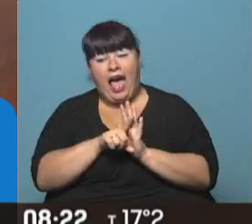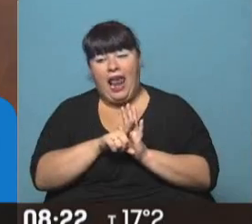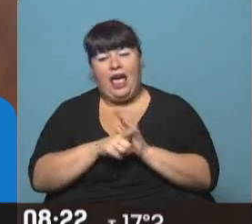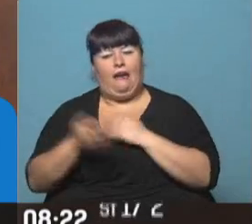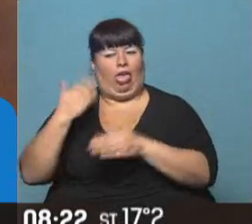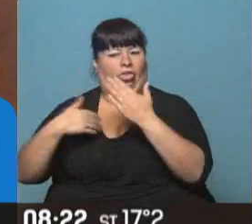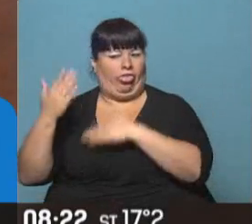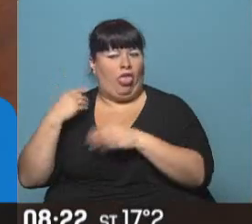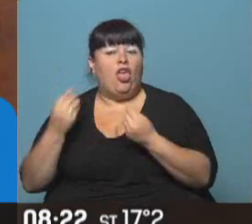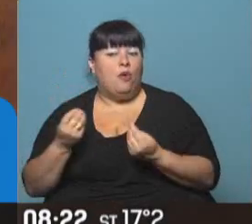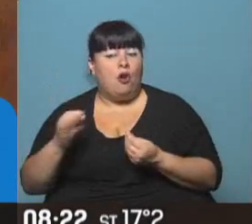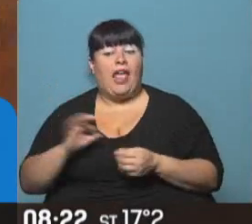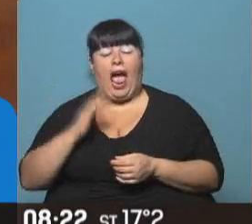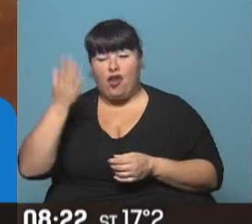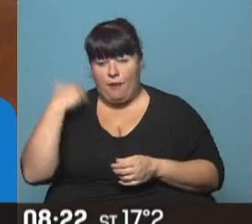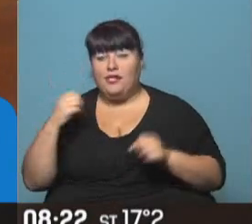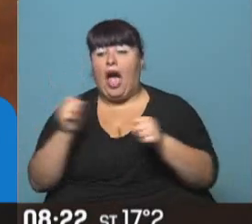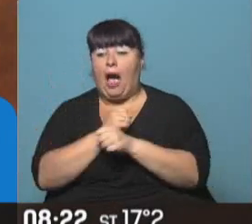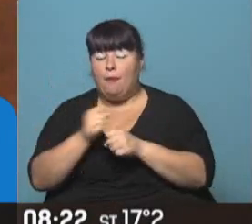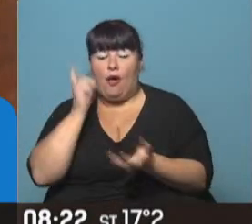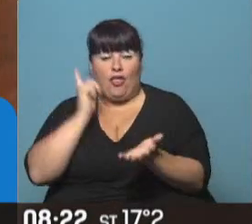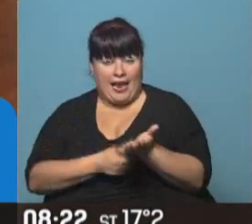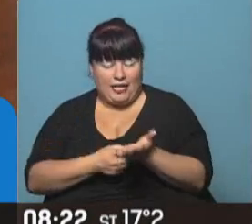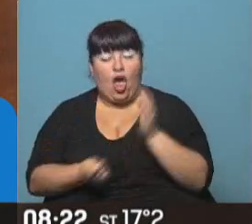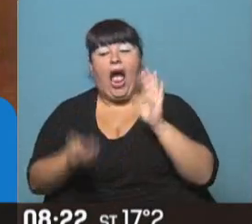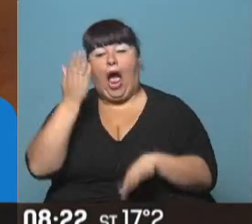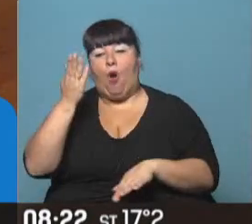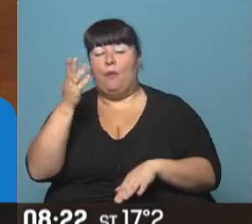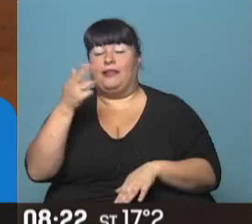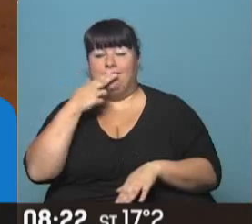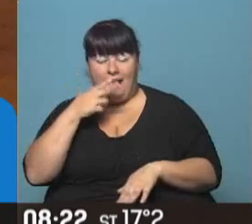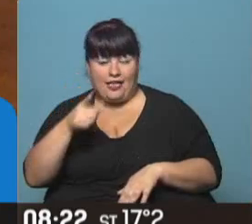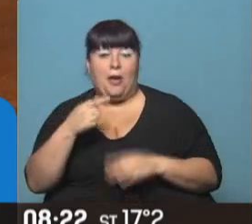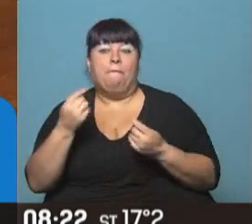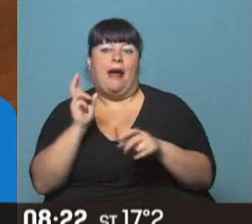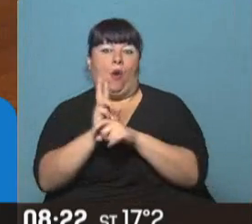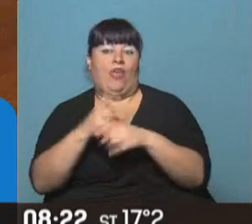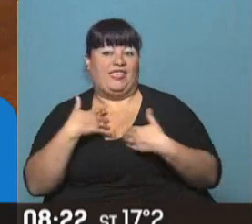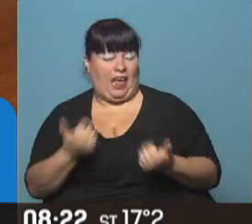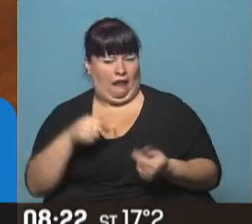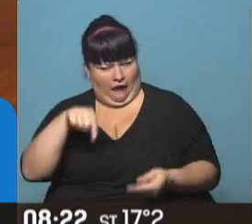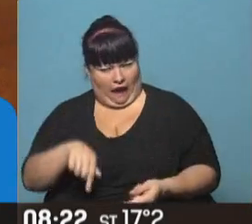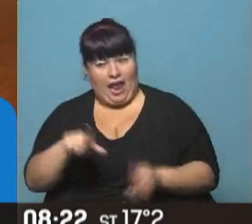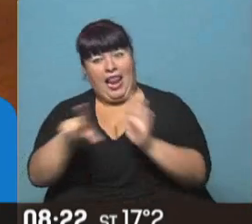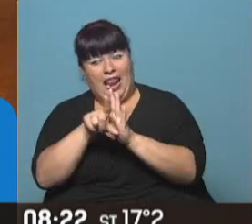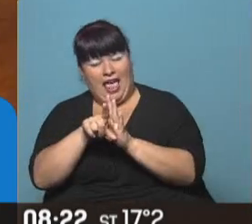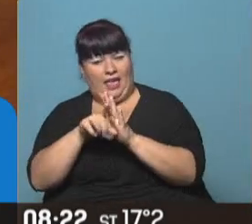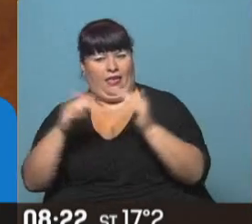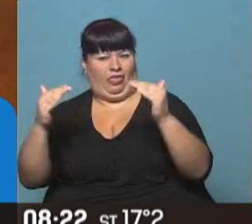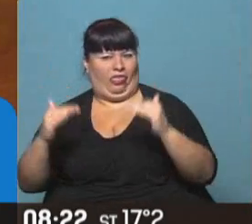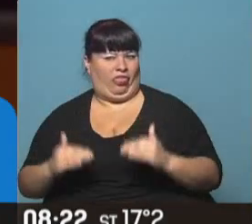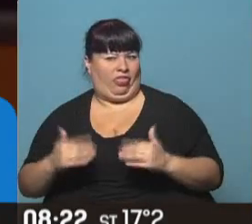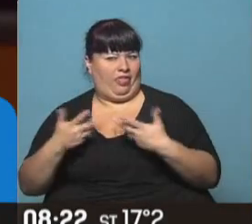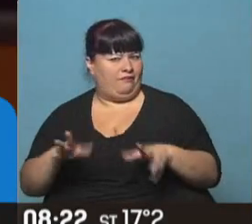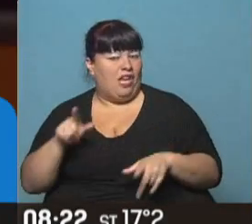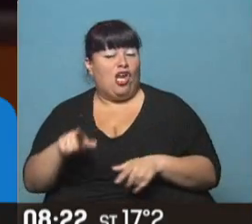regresiva. ¿Por qué? Porque el año pasado se sancionó un decreto que aumentaba el precio en pos de proteger proteger la salud y ahora la medida está yendo para atrás.